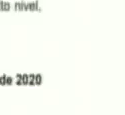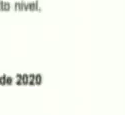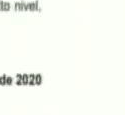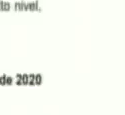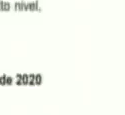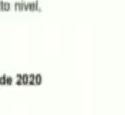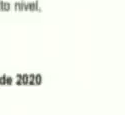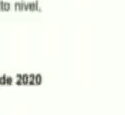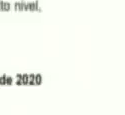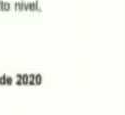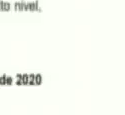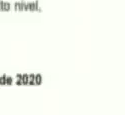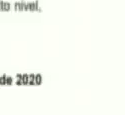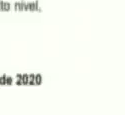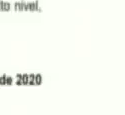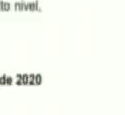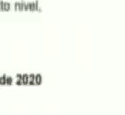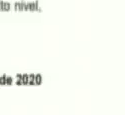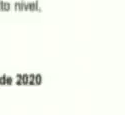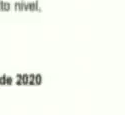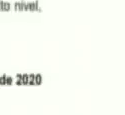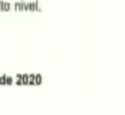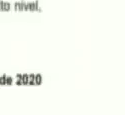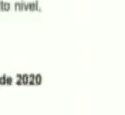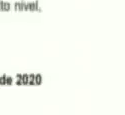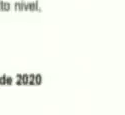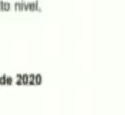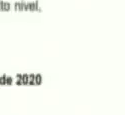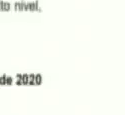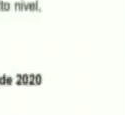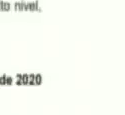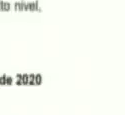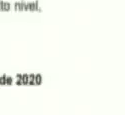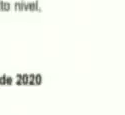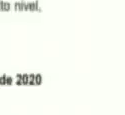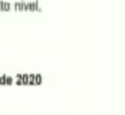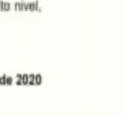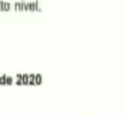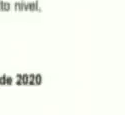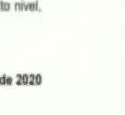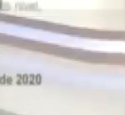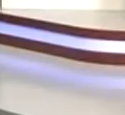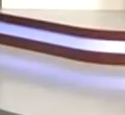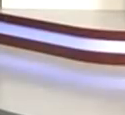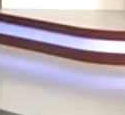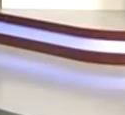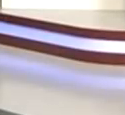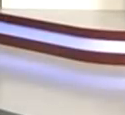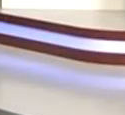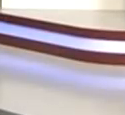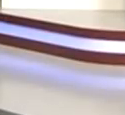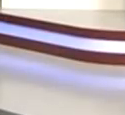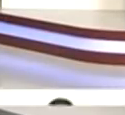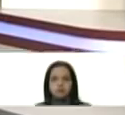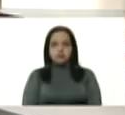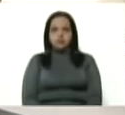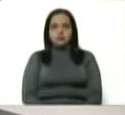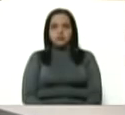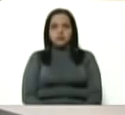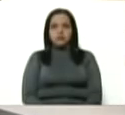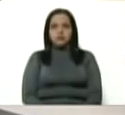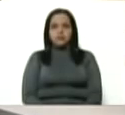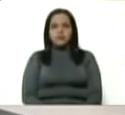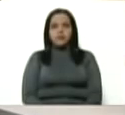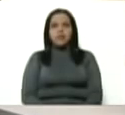1 de julio del año 2020. Recuerden ustedes que esta semana la Unión Europea decidió de manera unilateral, lamentablemente, de forma unilateral,